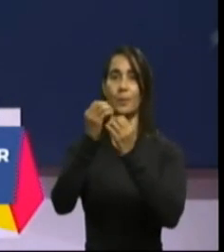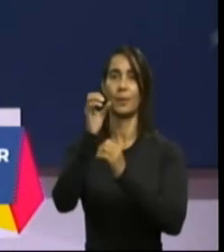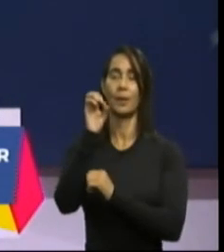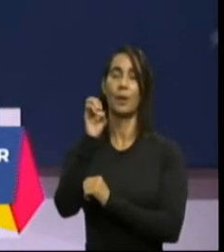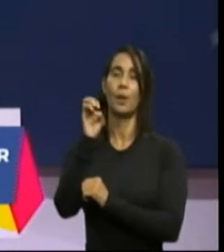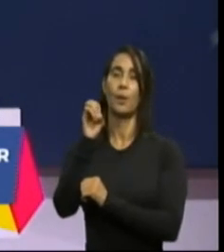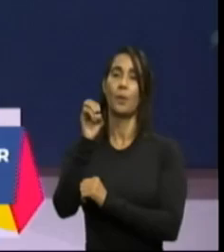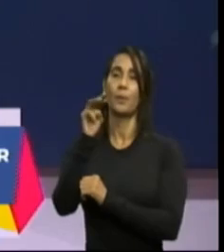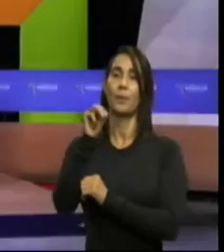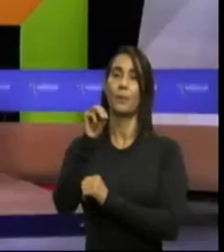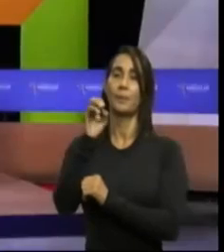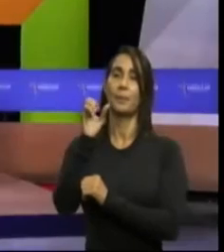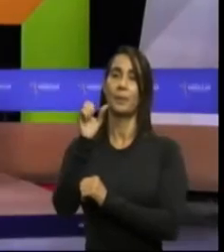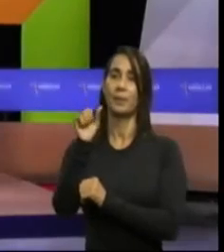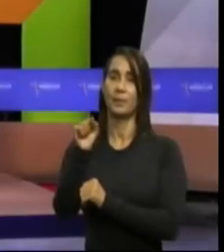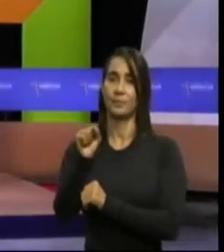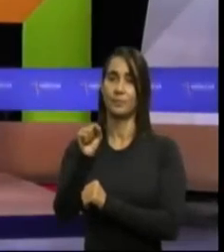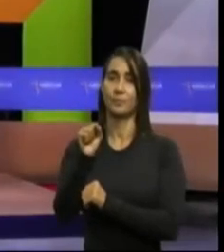Mundial de la Salud.